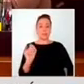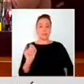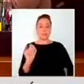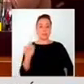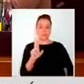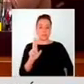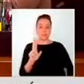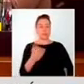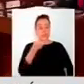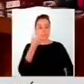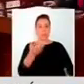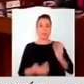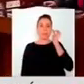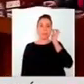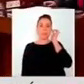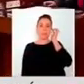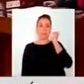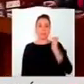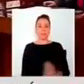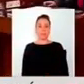palabra.